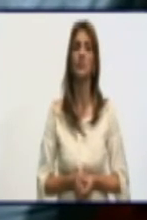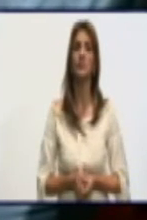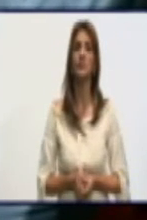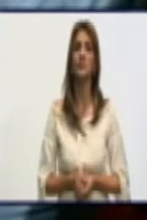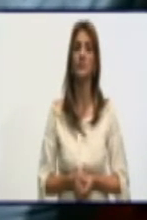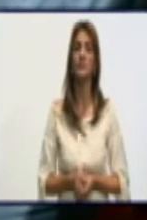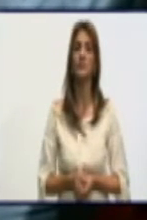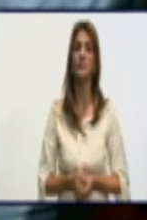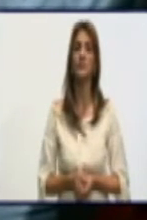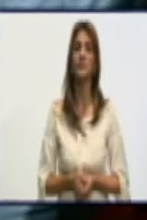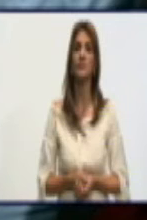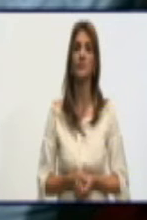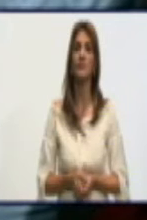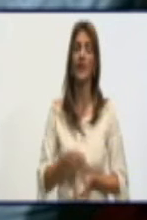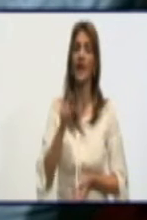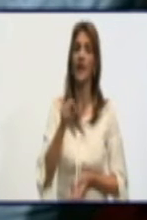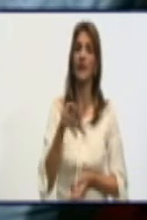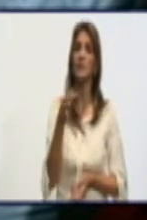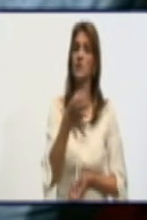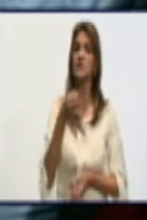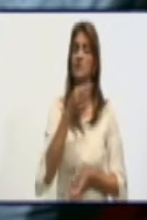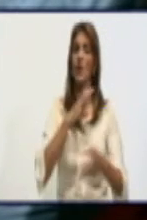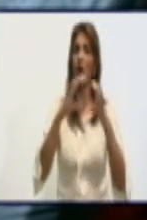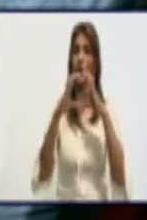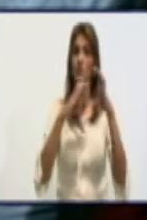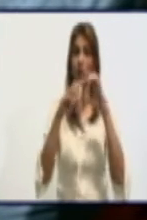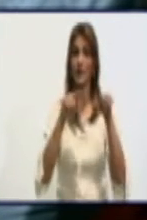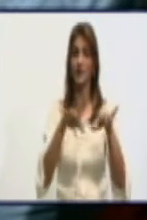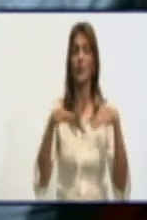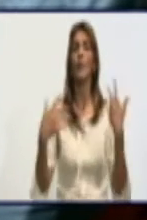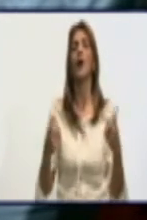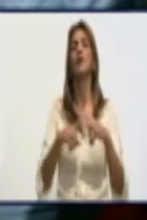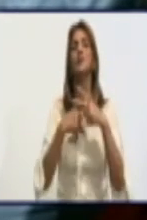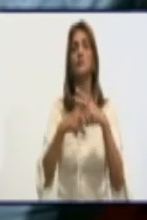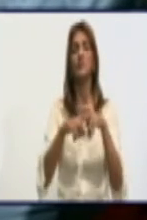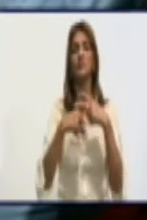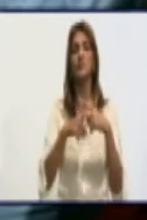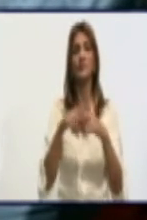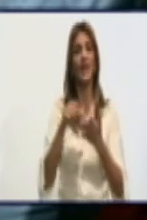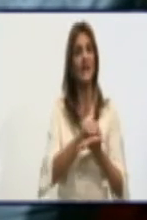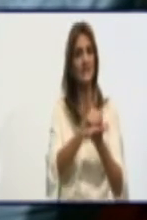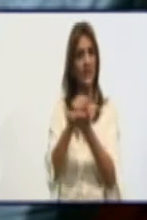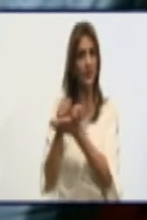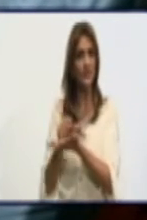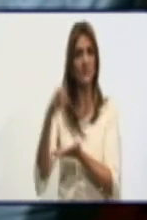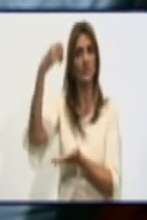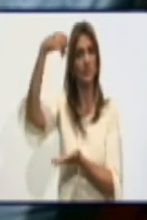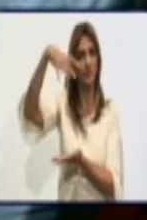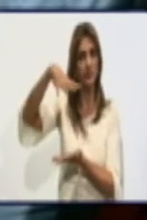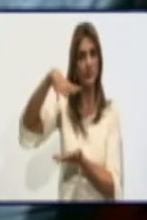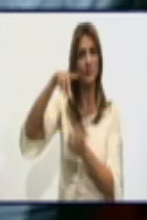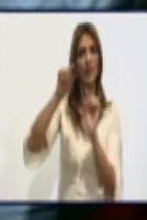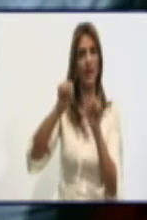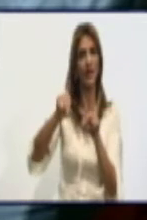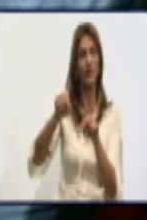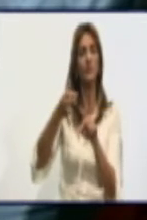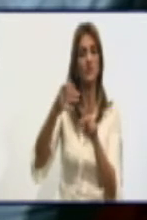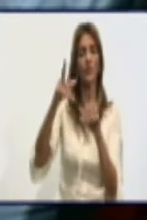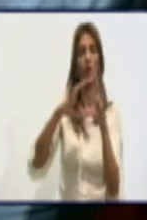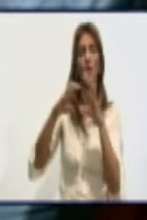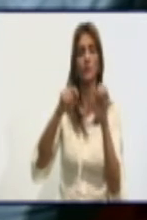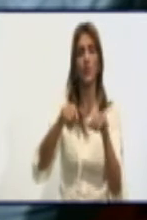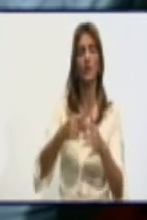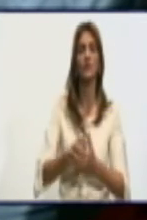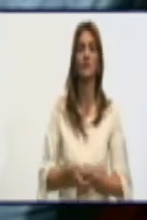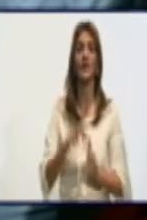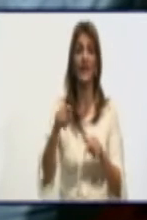en este tramo desde Santa María hasta Babiney, para restablecer el servicio fundamentalmente a todo el municipio de Cauto Cristo. En esta